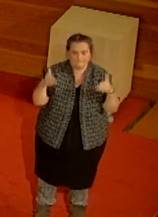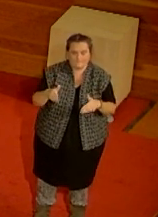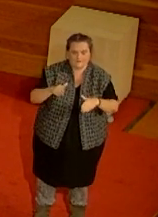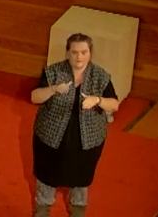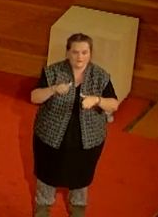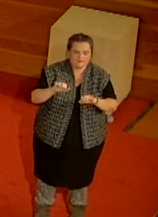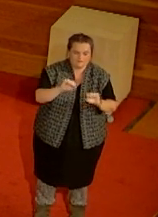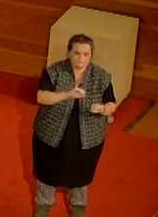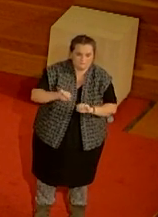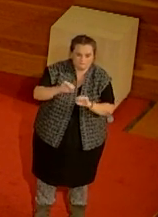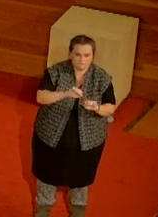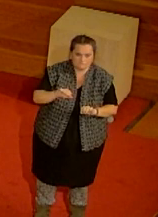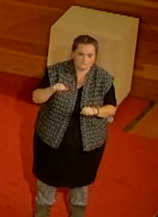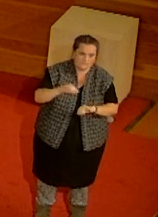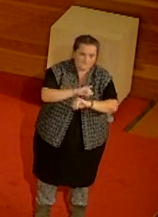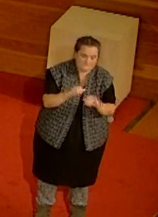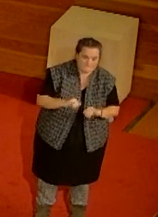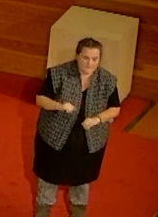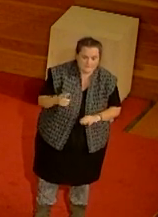prevención Arenas